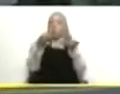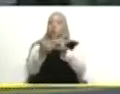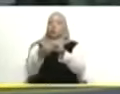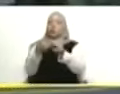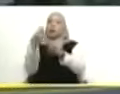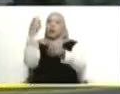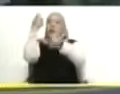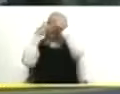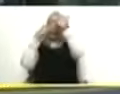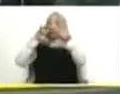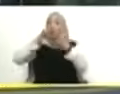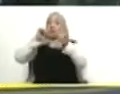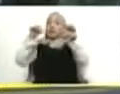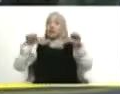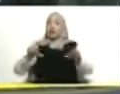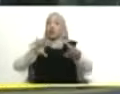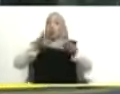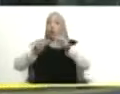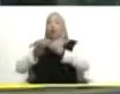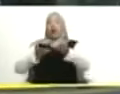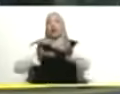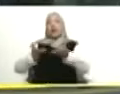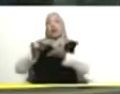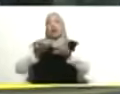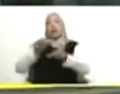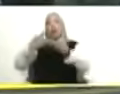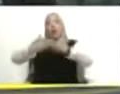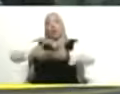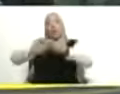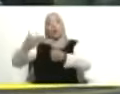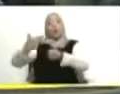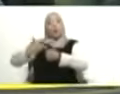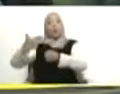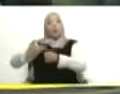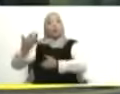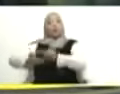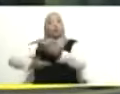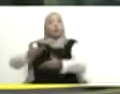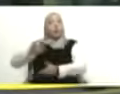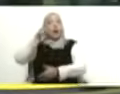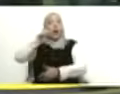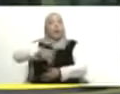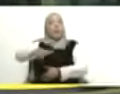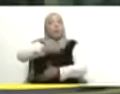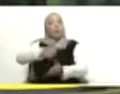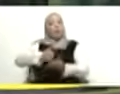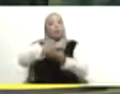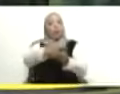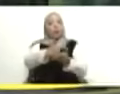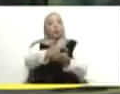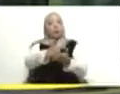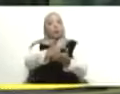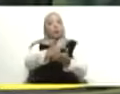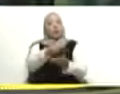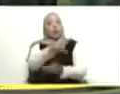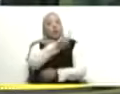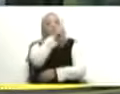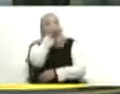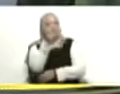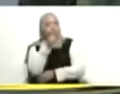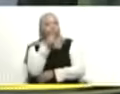comandante Hugo Chávez puso al servicio del pueblo la renta petrolera. Si yo te preguntara, Delcy, si te